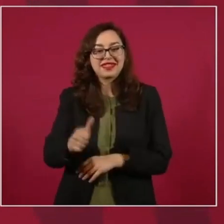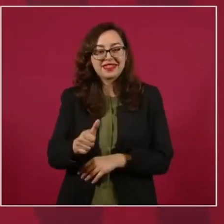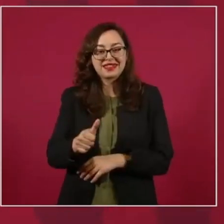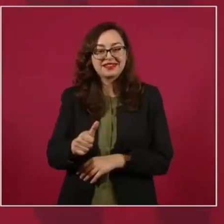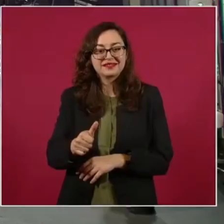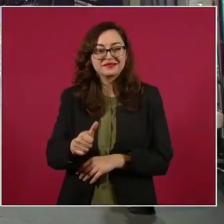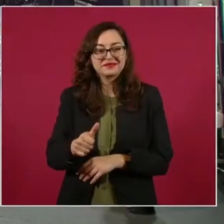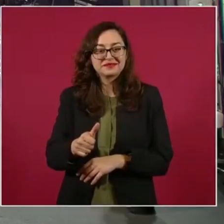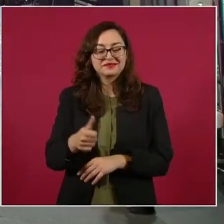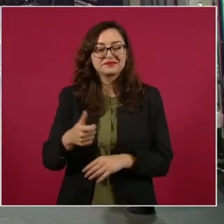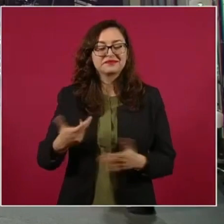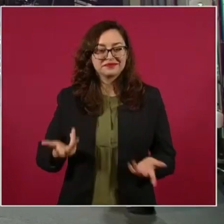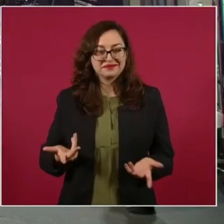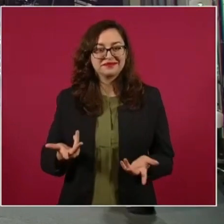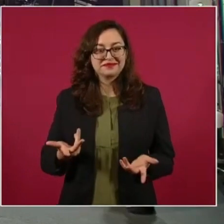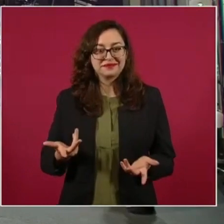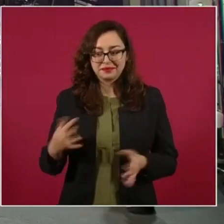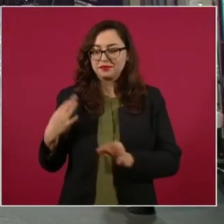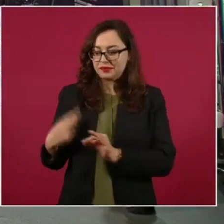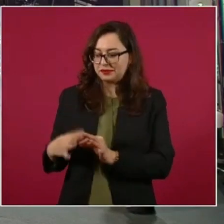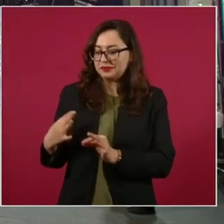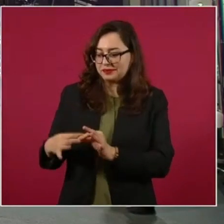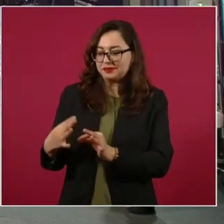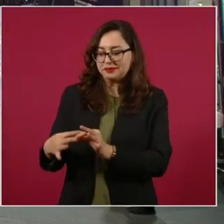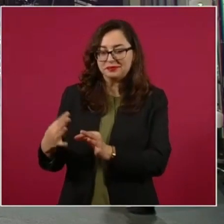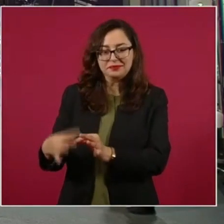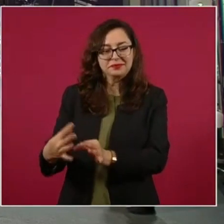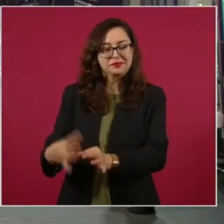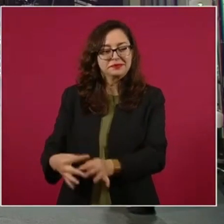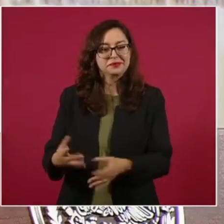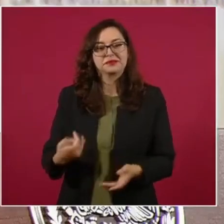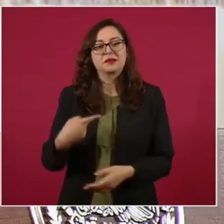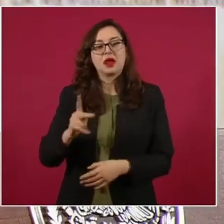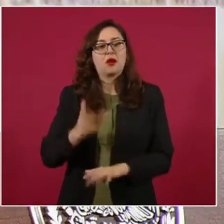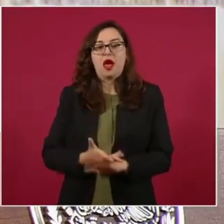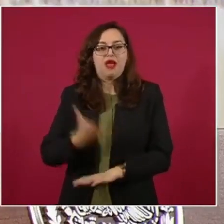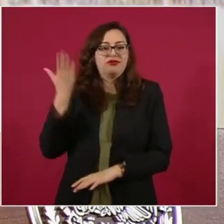Yo creo que casi